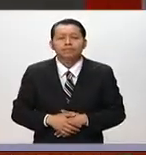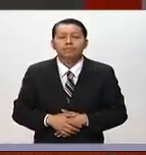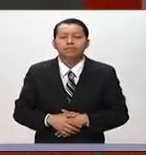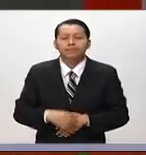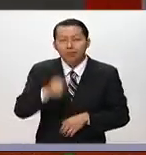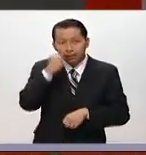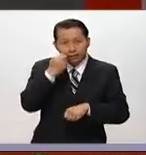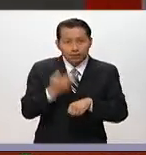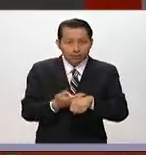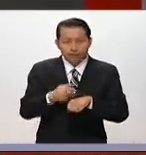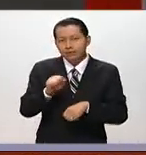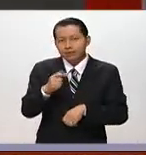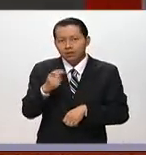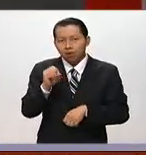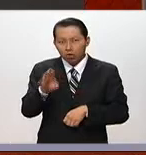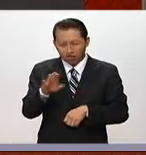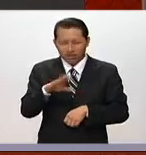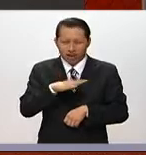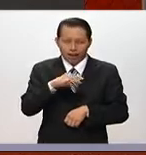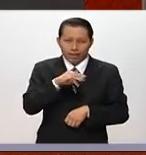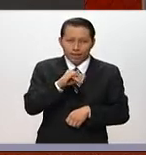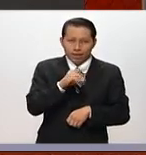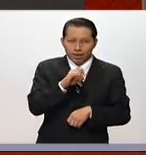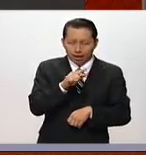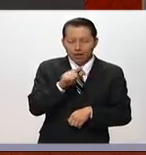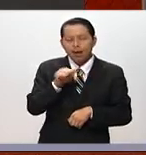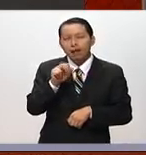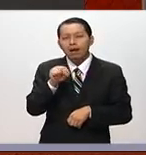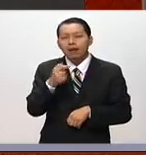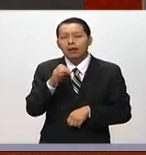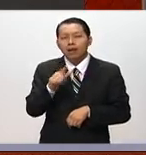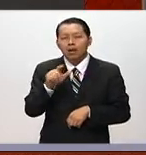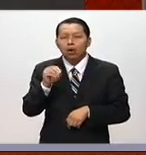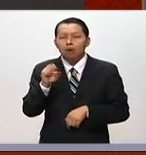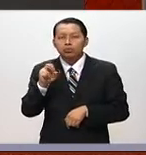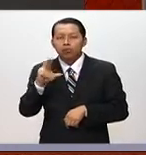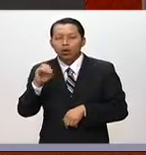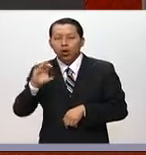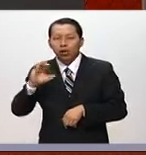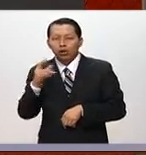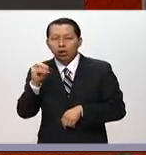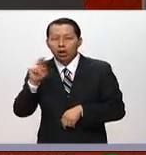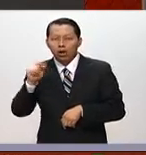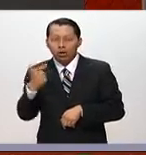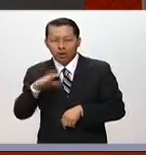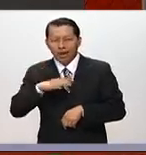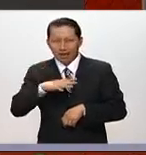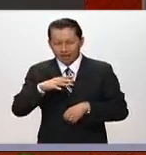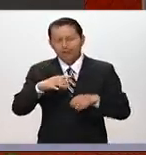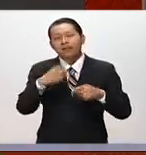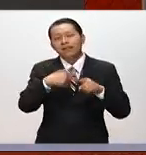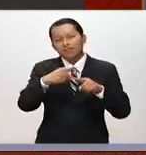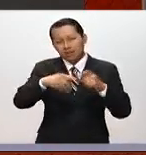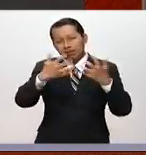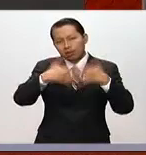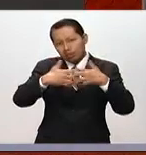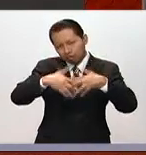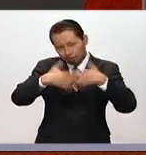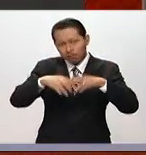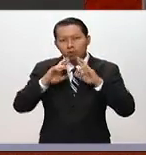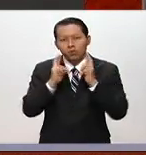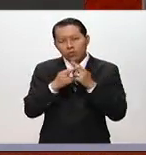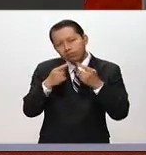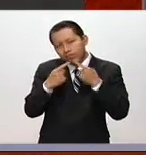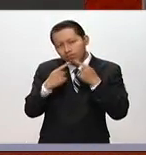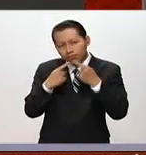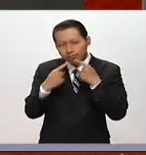El secretario de Gobernación, Miguel Ángel Osorio Chong, se reunió con representantes de las diversas cámaras empresariales del país. Dialogaron sobre